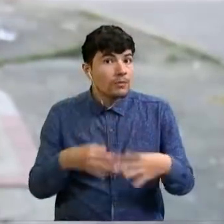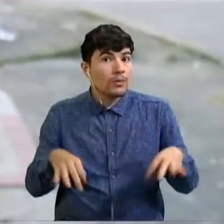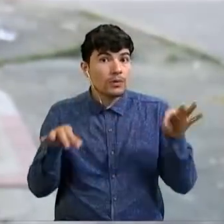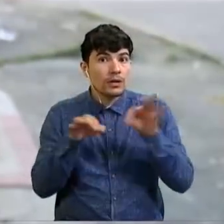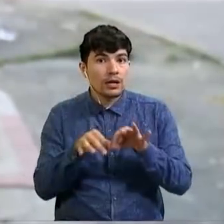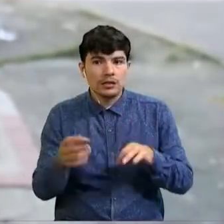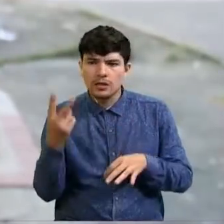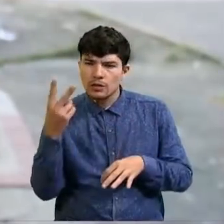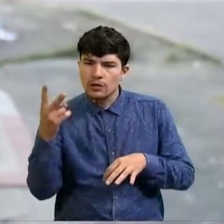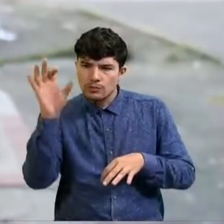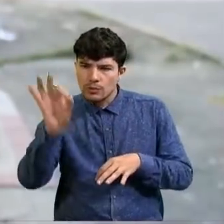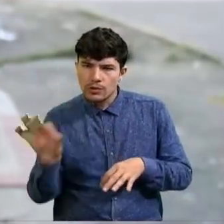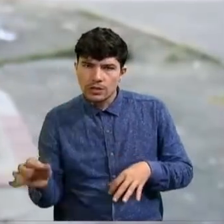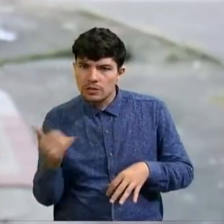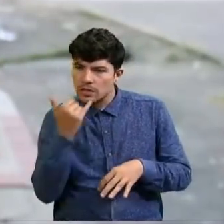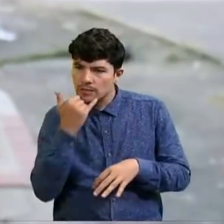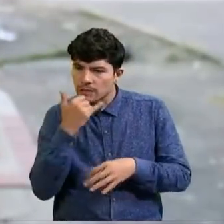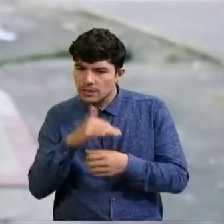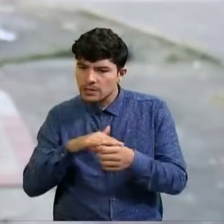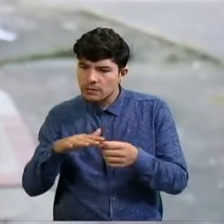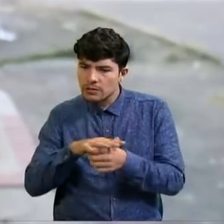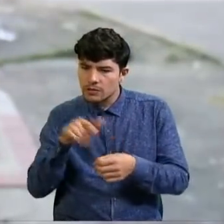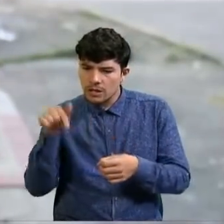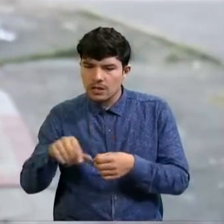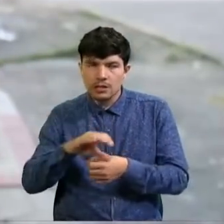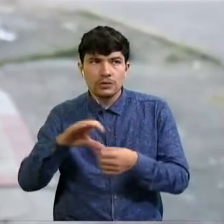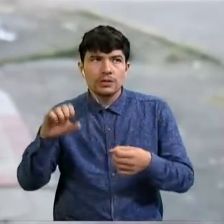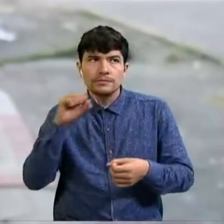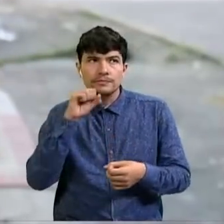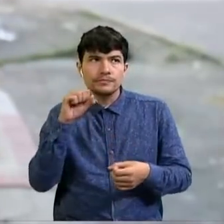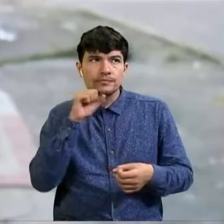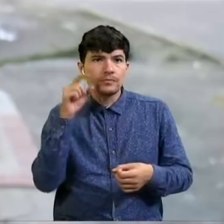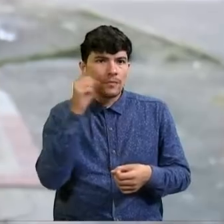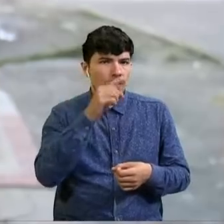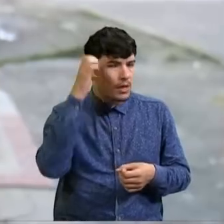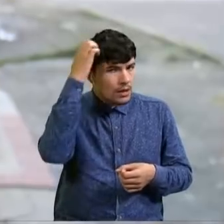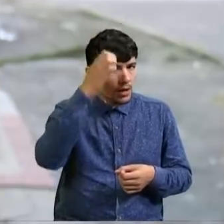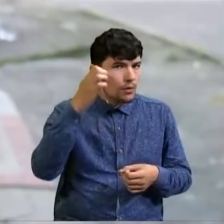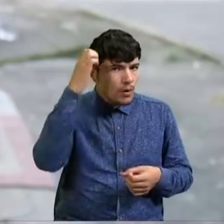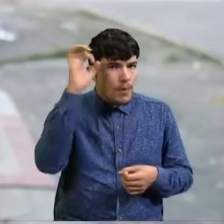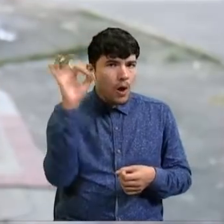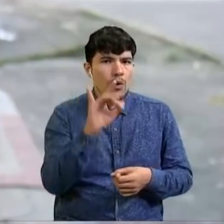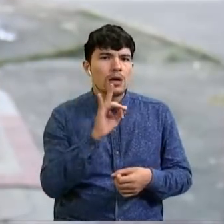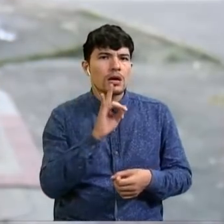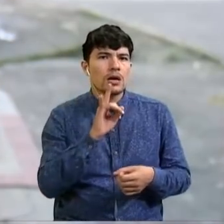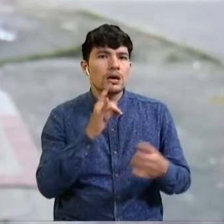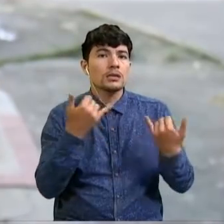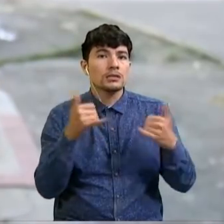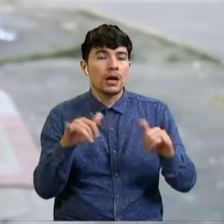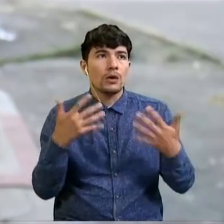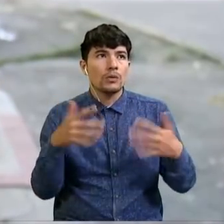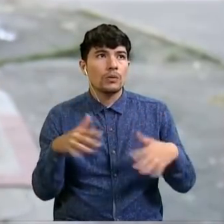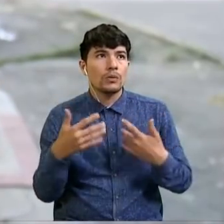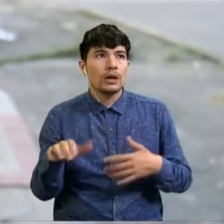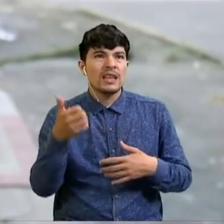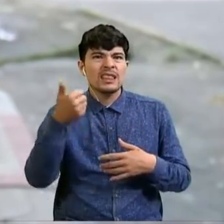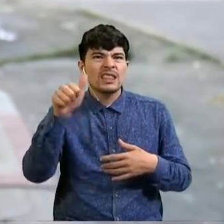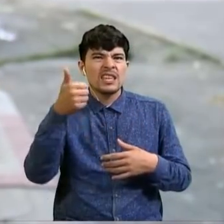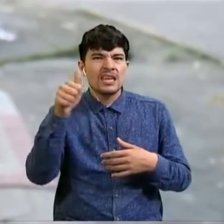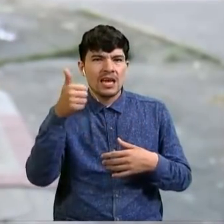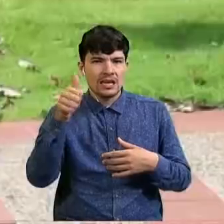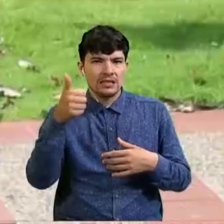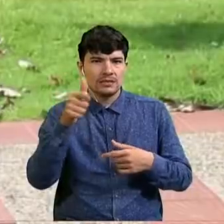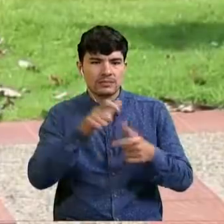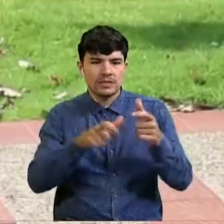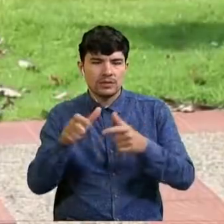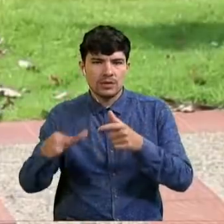con el 2% de lo que está pasando hoy en Barranca Bermeja, en Europa o en Estados Unidos, ya habían más de 10 presos para un caso como este.